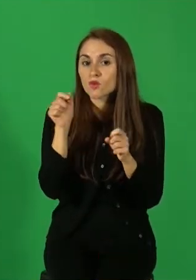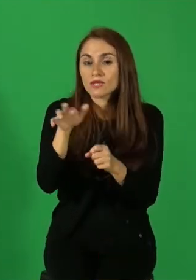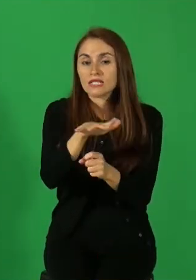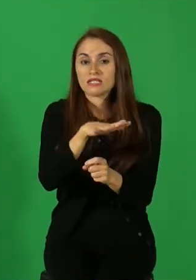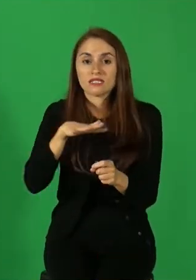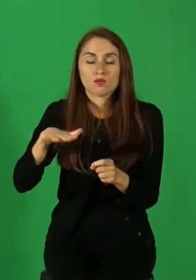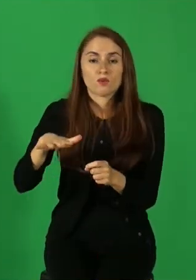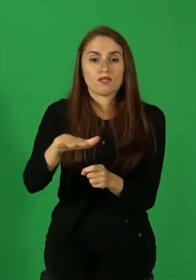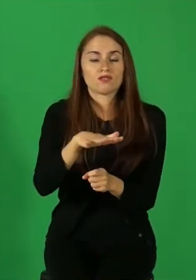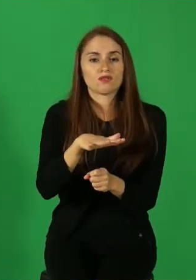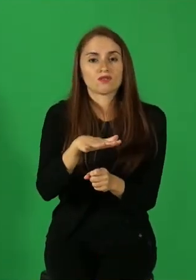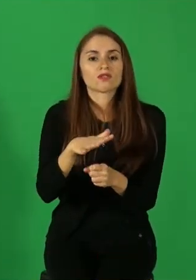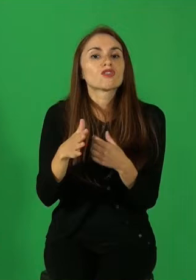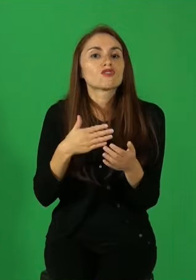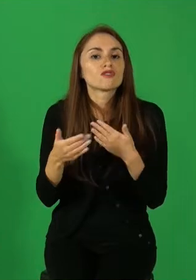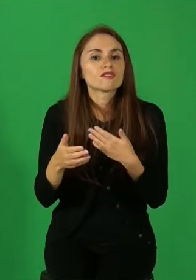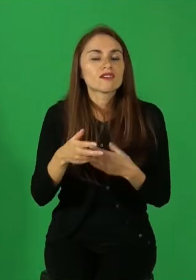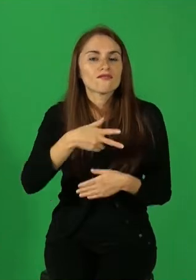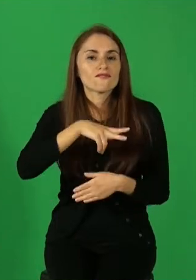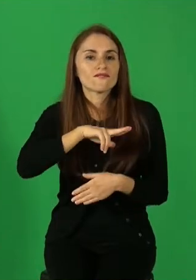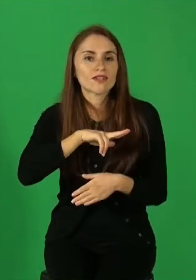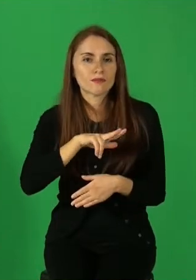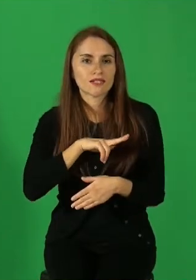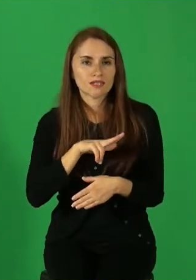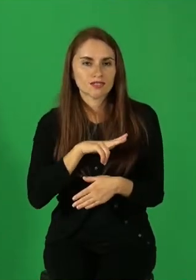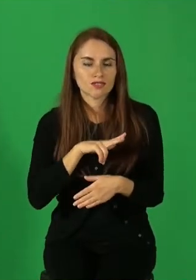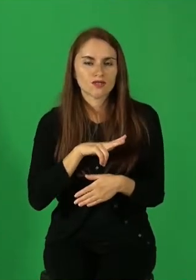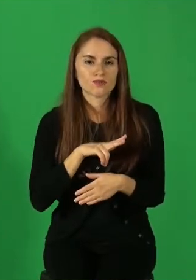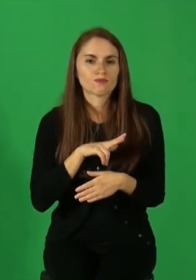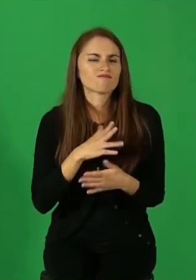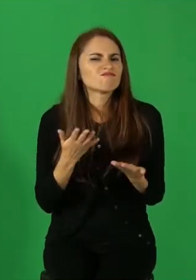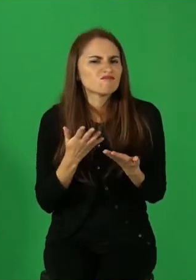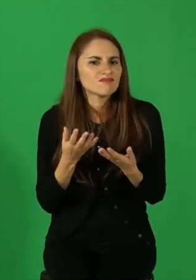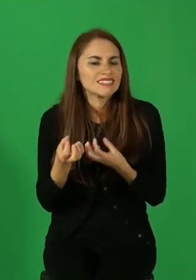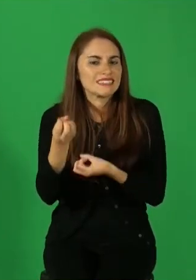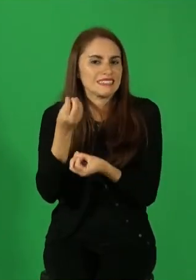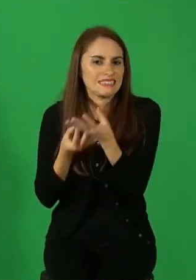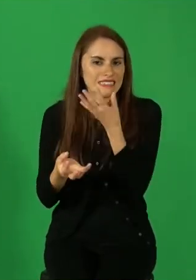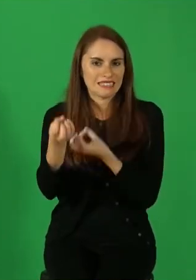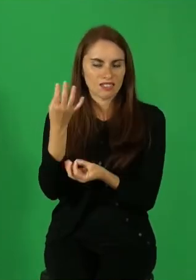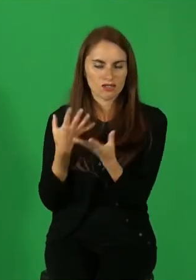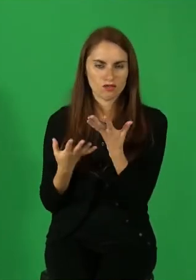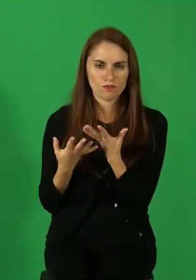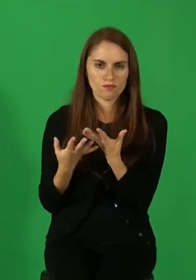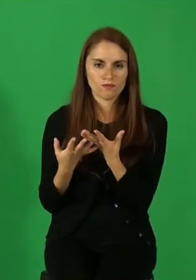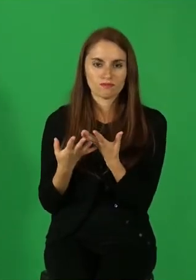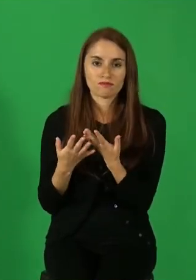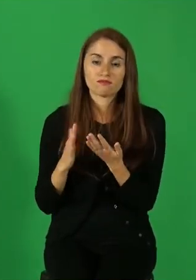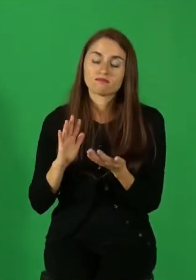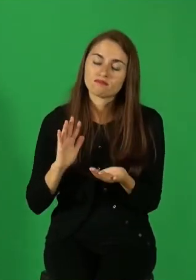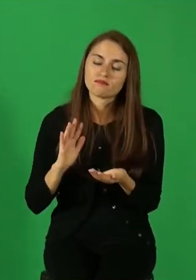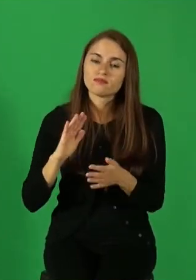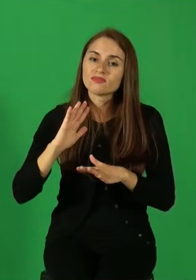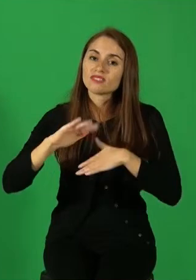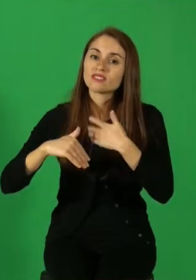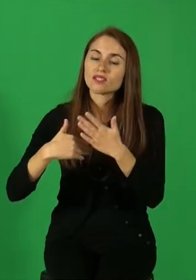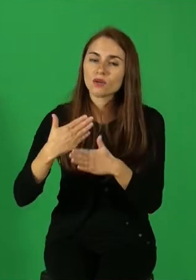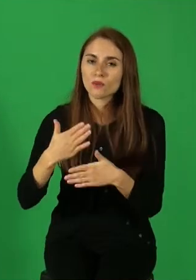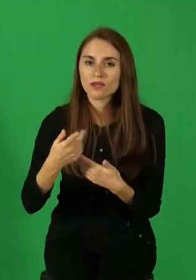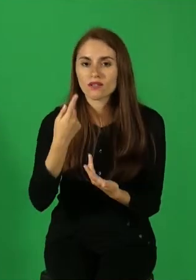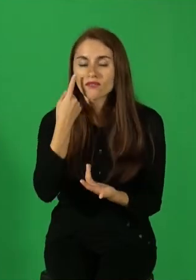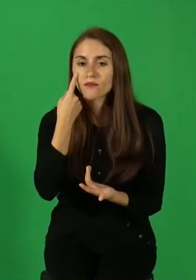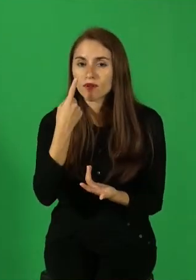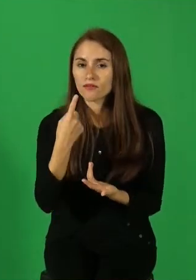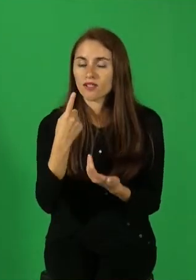que aconteció en Valparaíso. En este caso, un incendio. Si bien es cierto, más adelante, a medida conforme